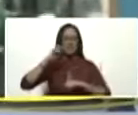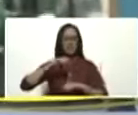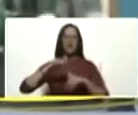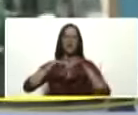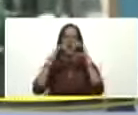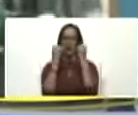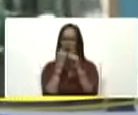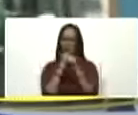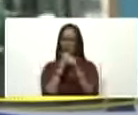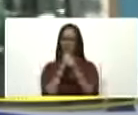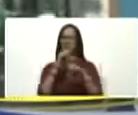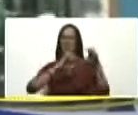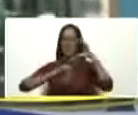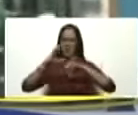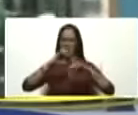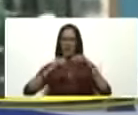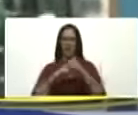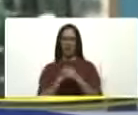clase obrera científica